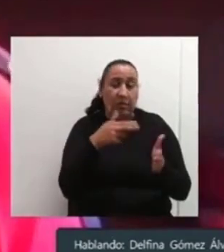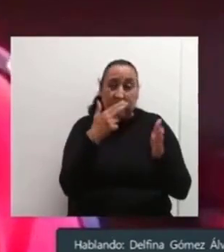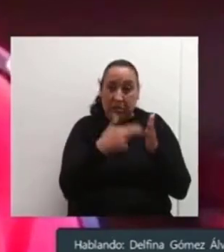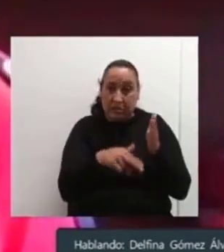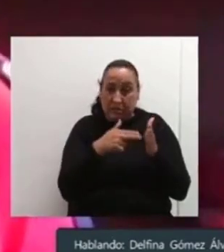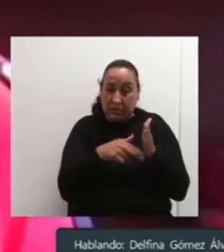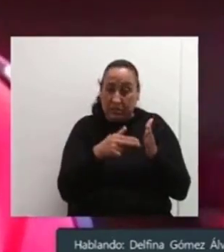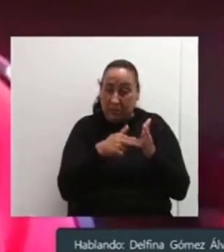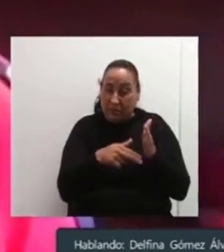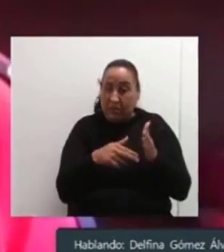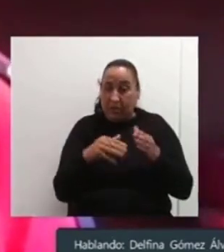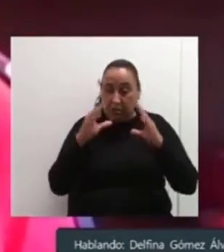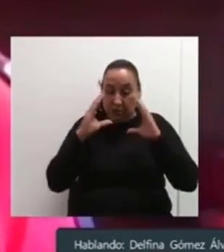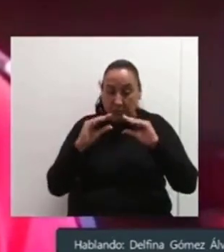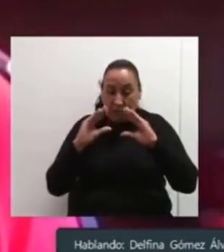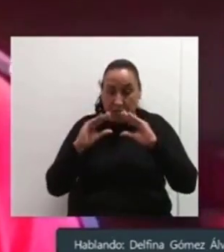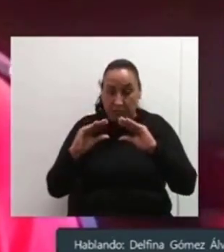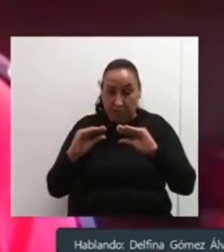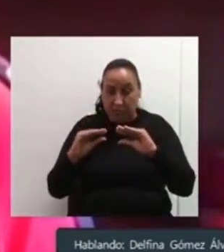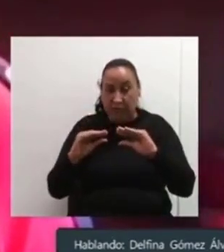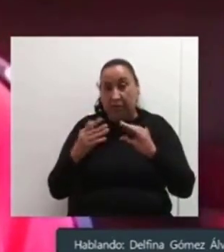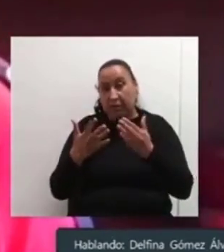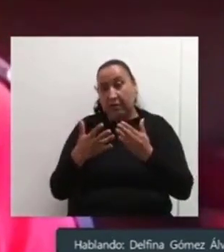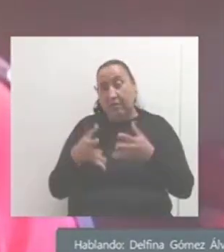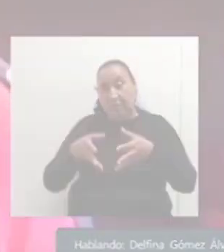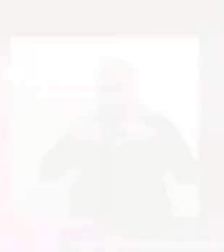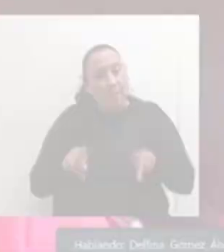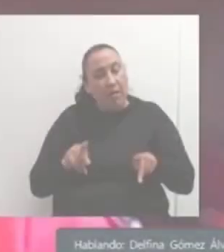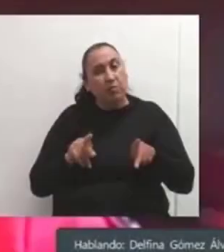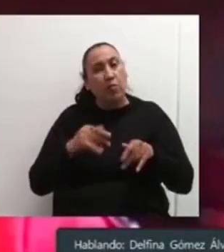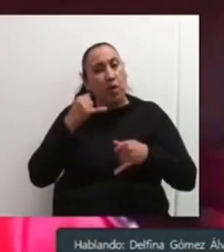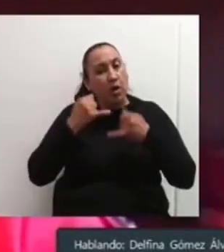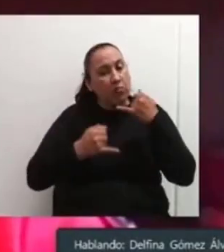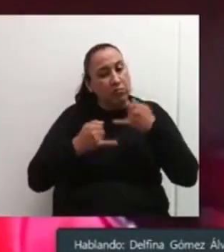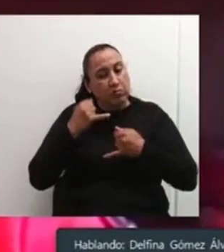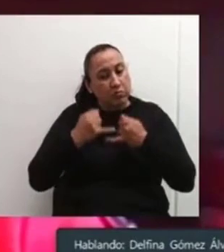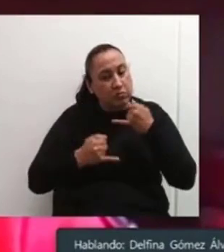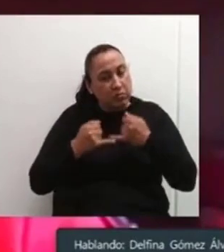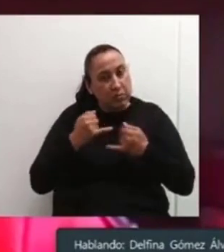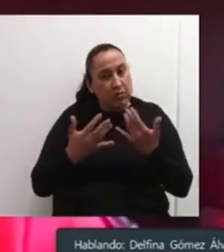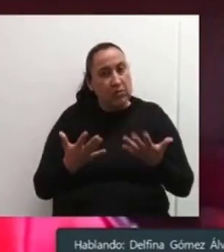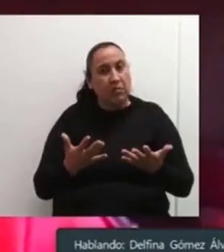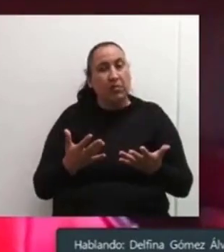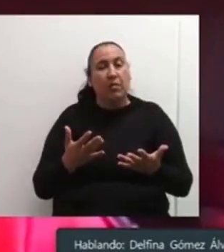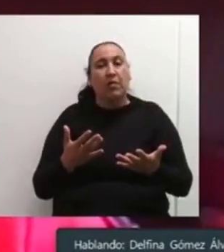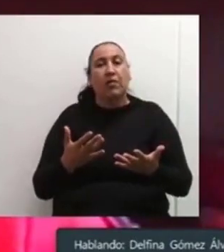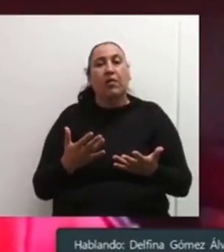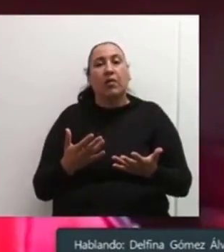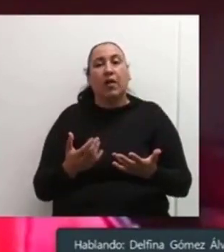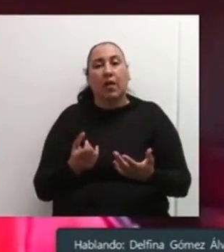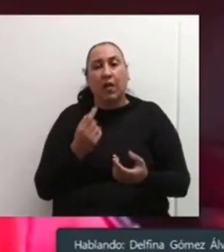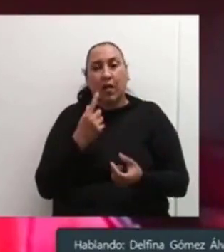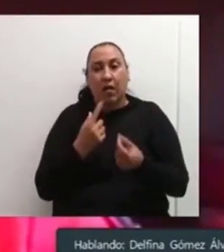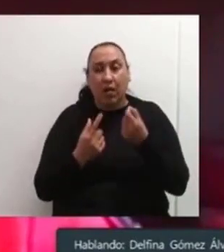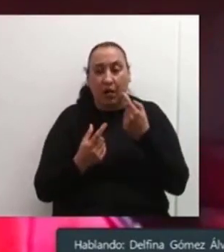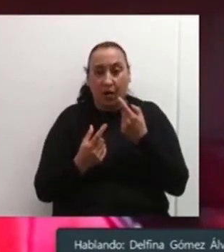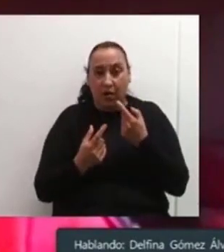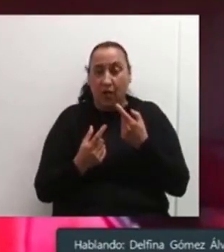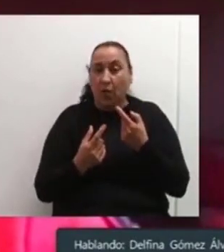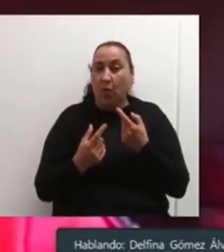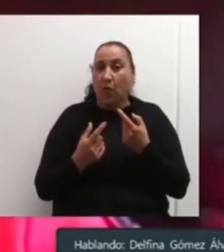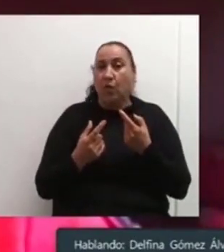instrumentos de aprendizaje que en su momento les daremos a conocer y estamos en una situación social muy complicada